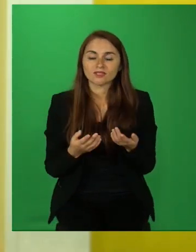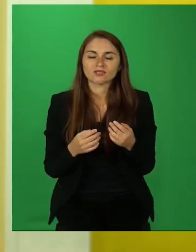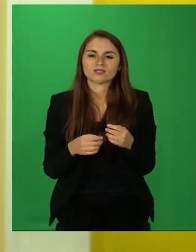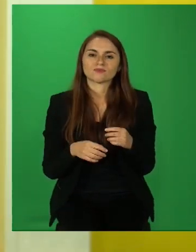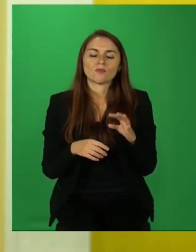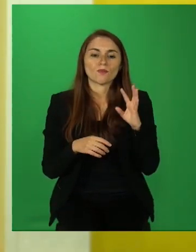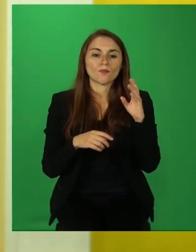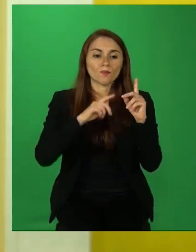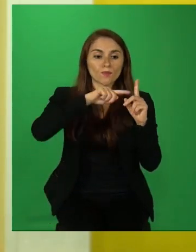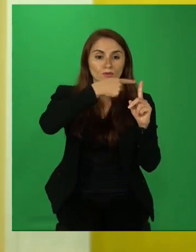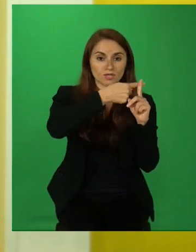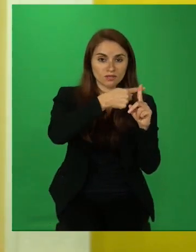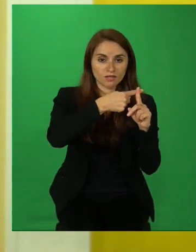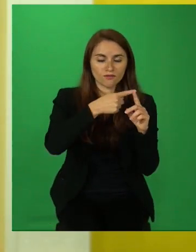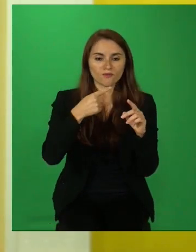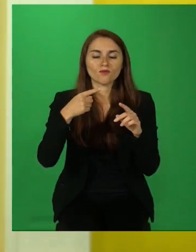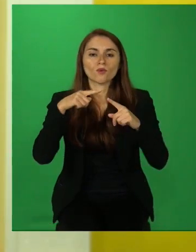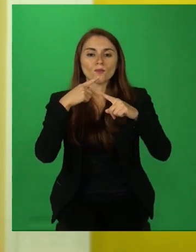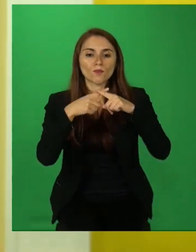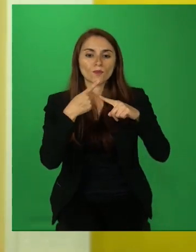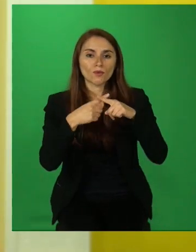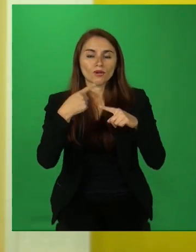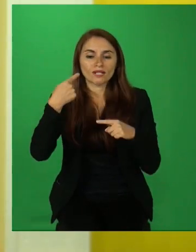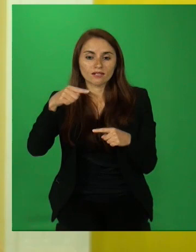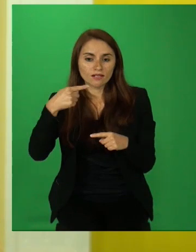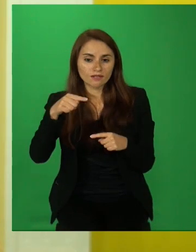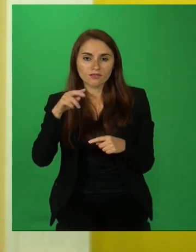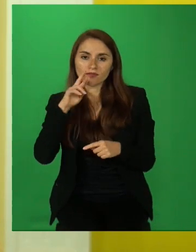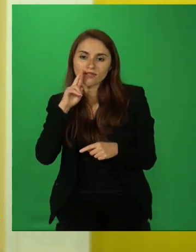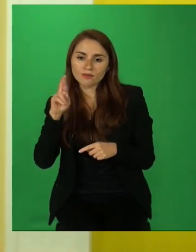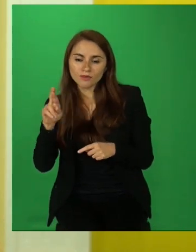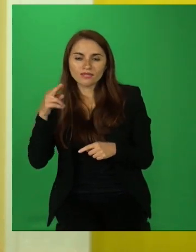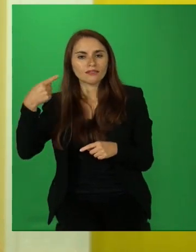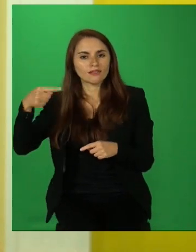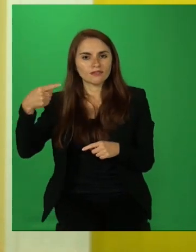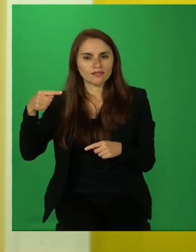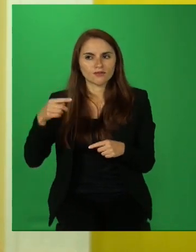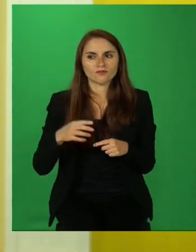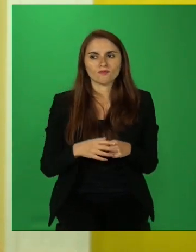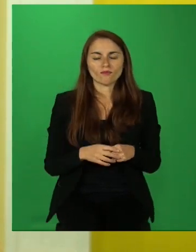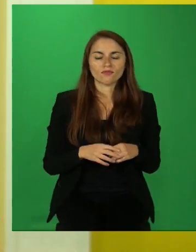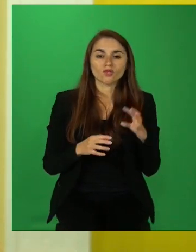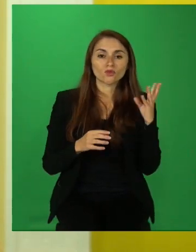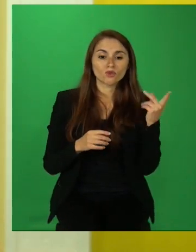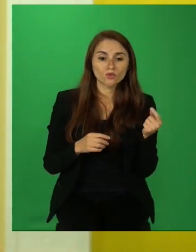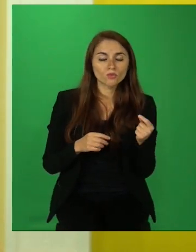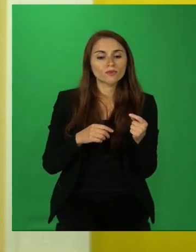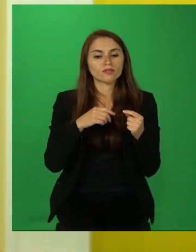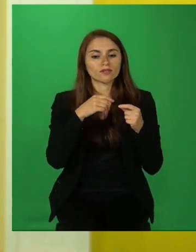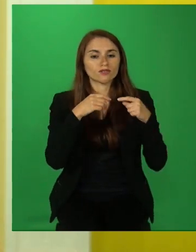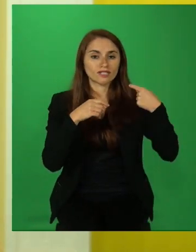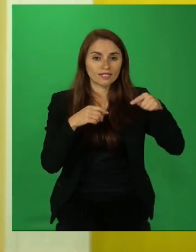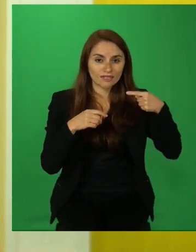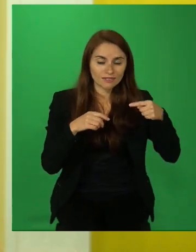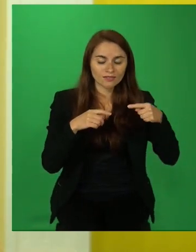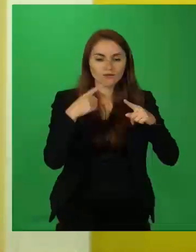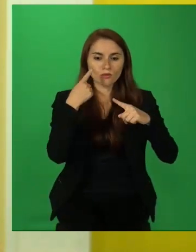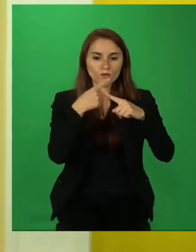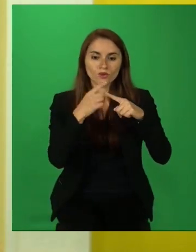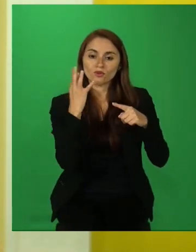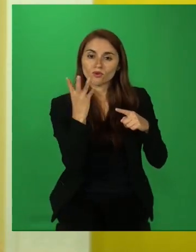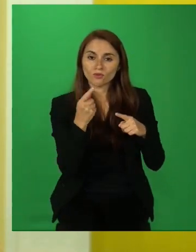un número positivo por un número negativo resultado negativo un número negativo por un número positivo